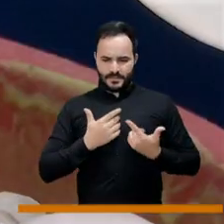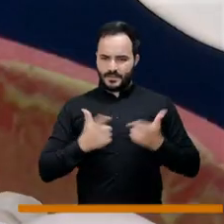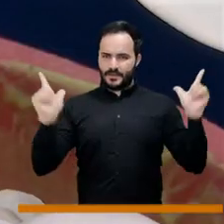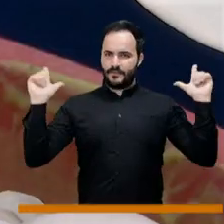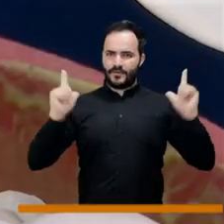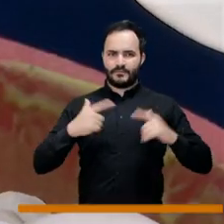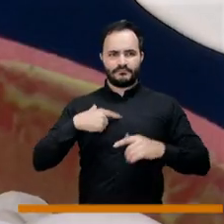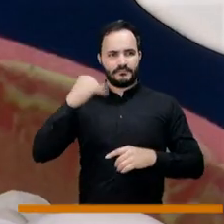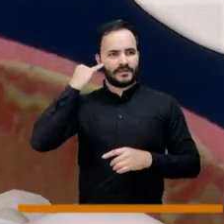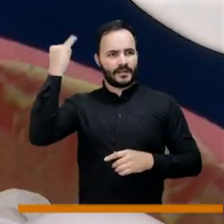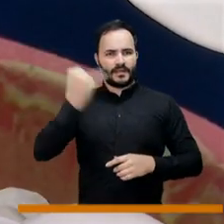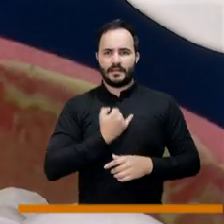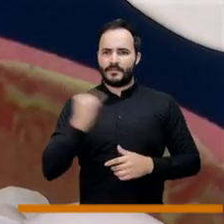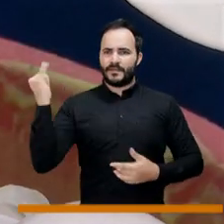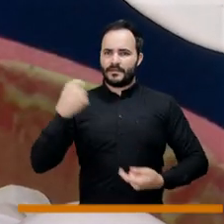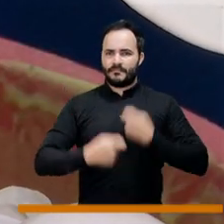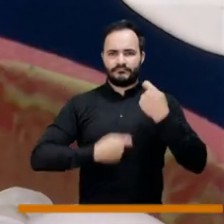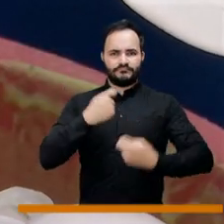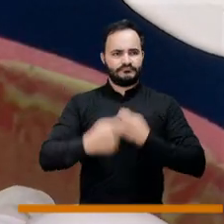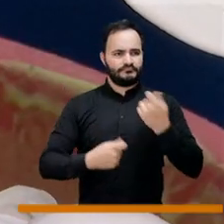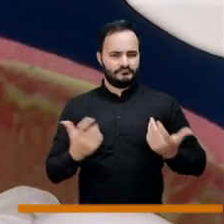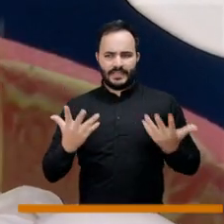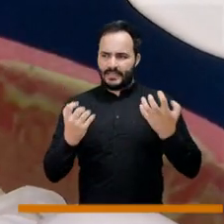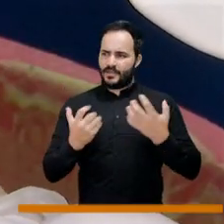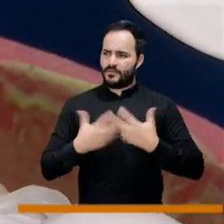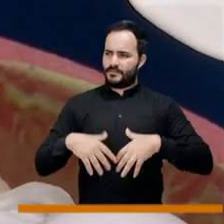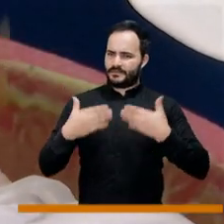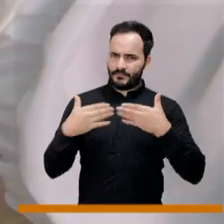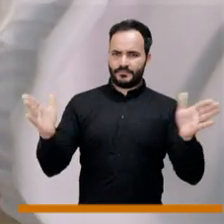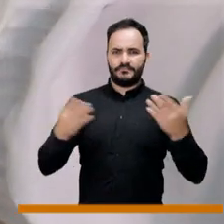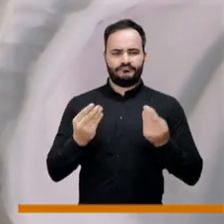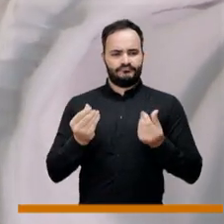la libertad del ser humano de crear, de